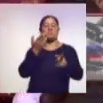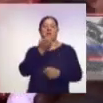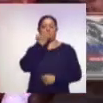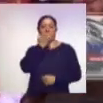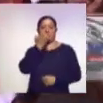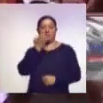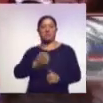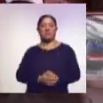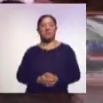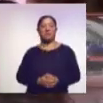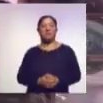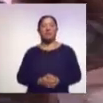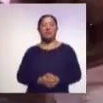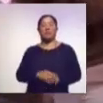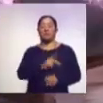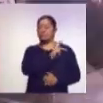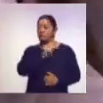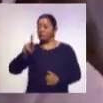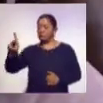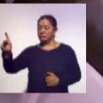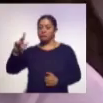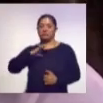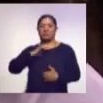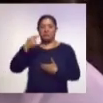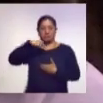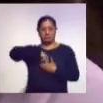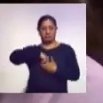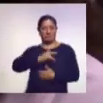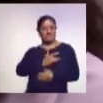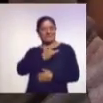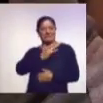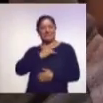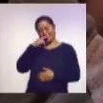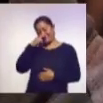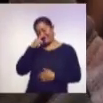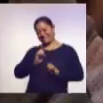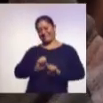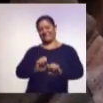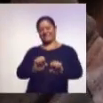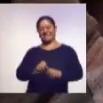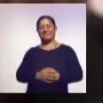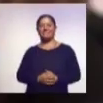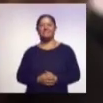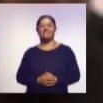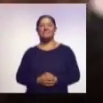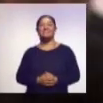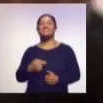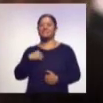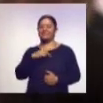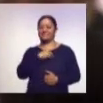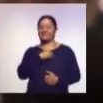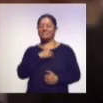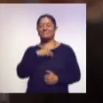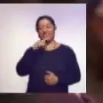tienen mucho de lo cual por eso sentirse orgullosos. Nosotros nos sentimos muy orgullosos